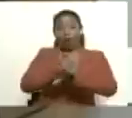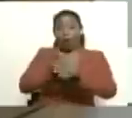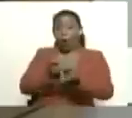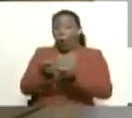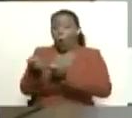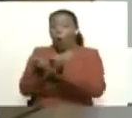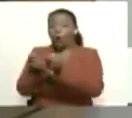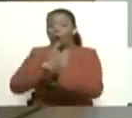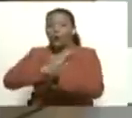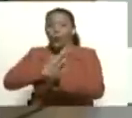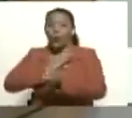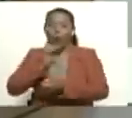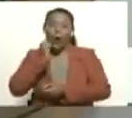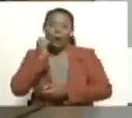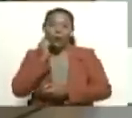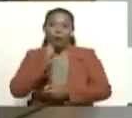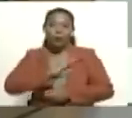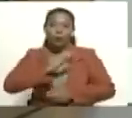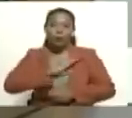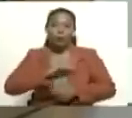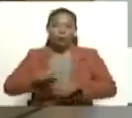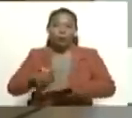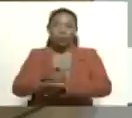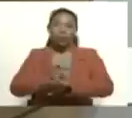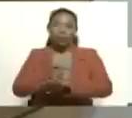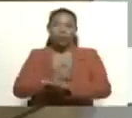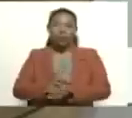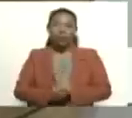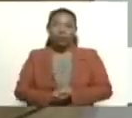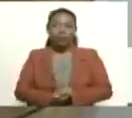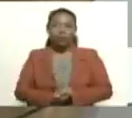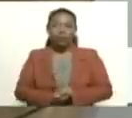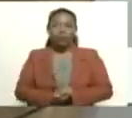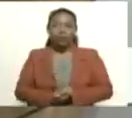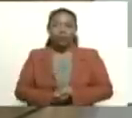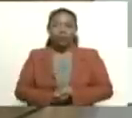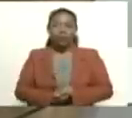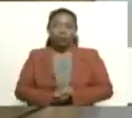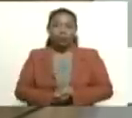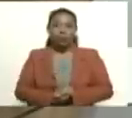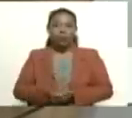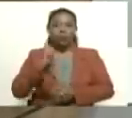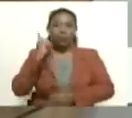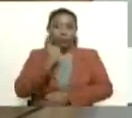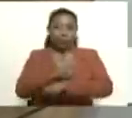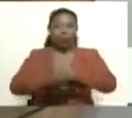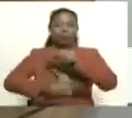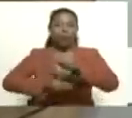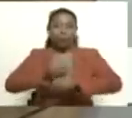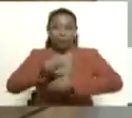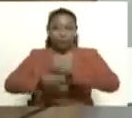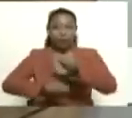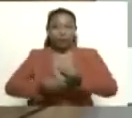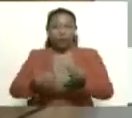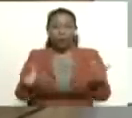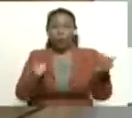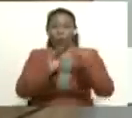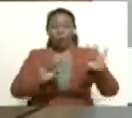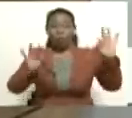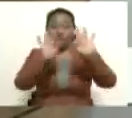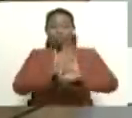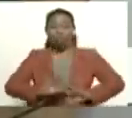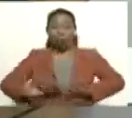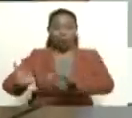el petróleo venezolano a través del colapso del país usando sanciones debe ser un disparador inigualable de